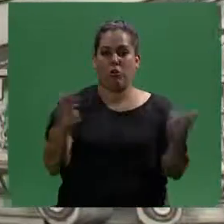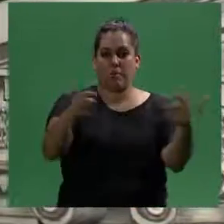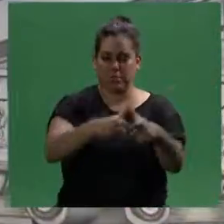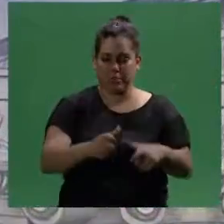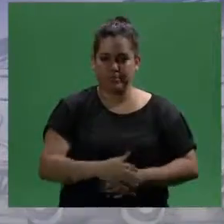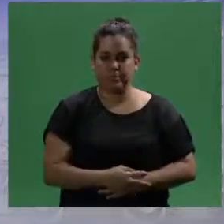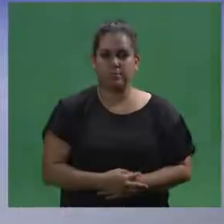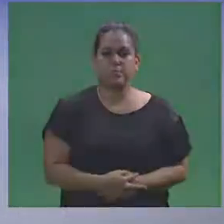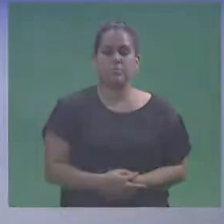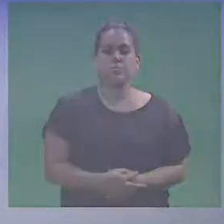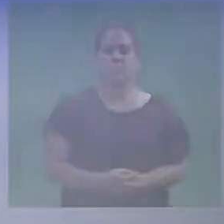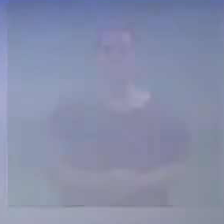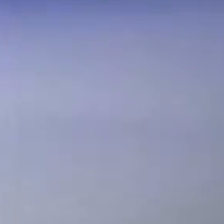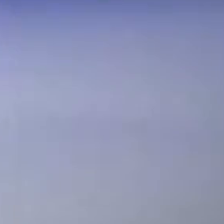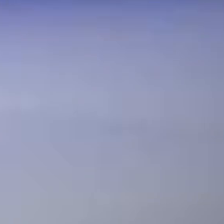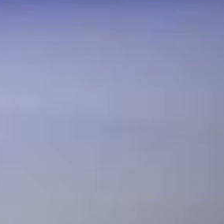Comisión.